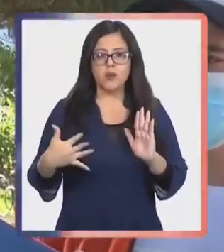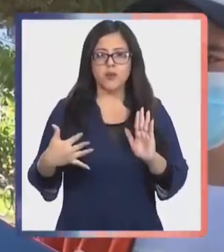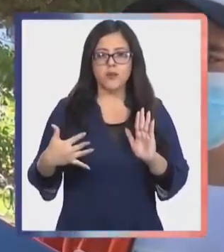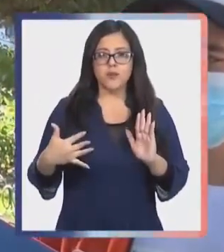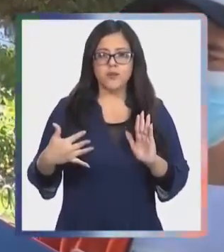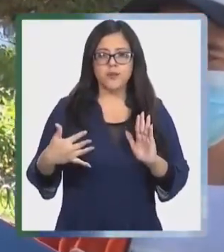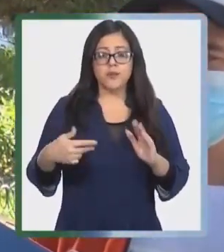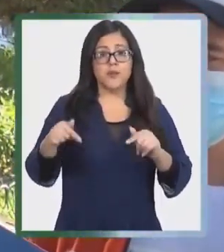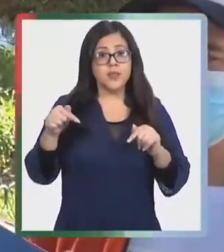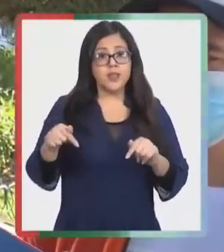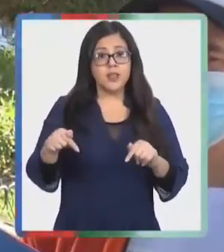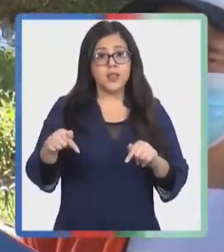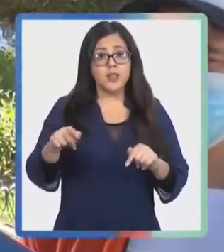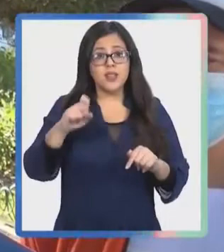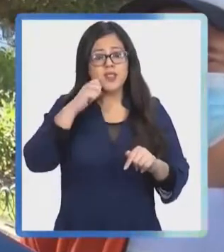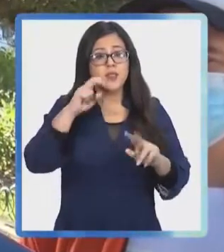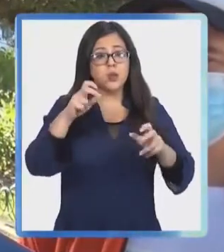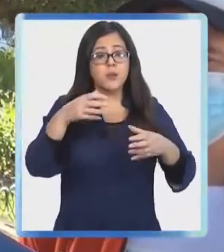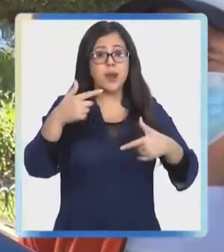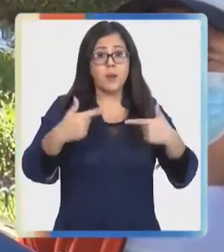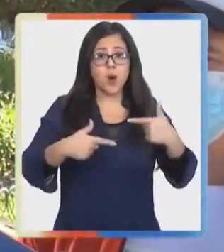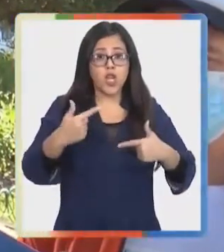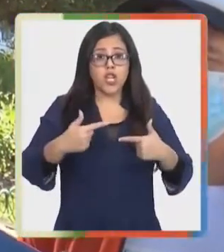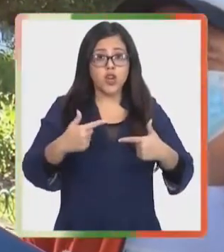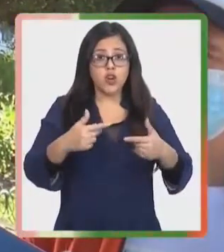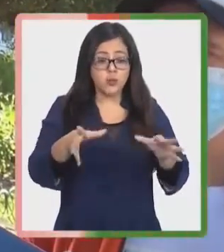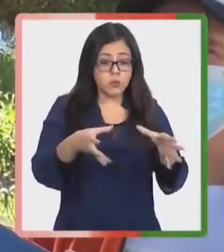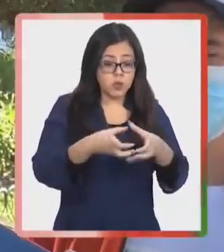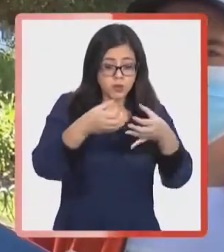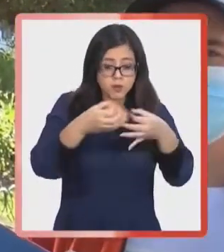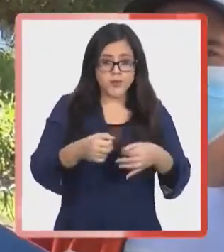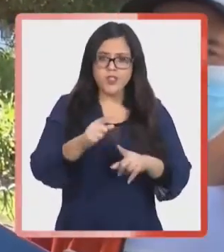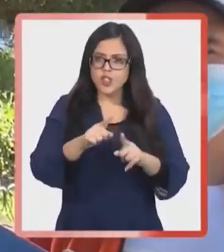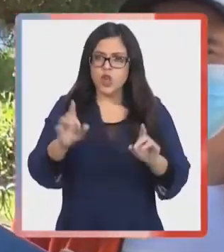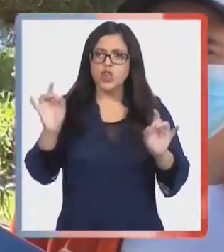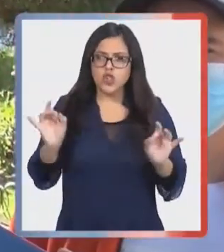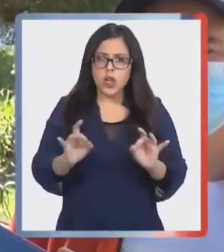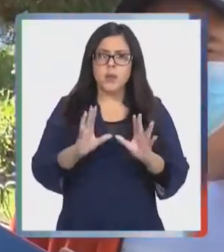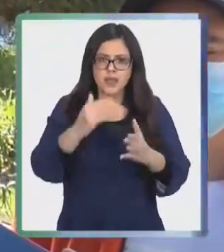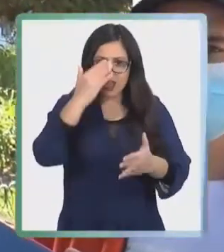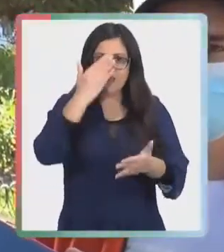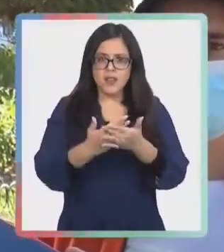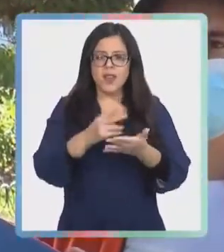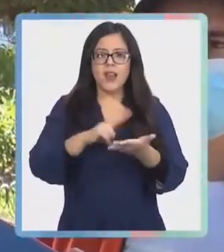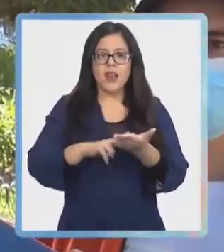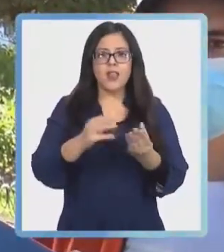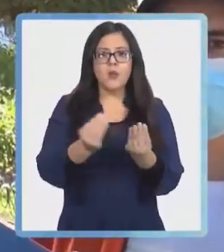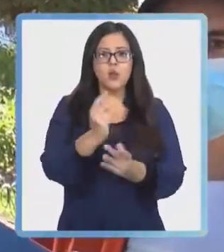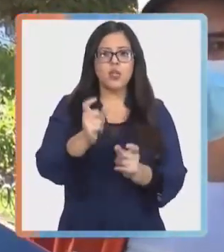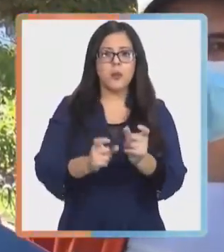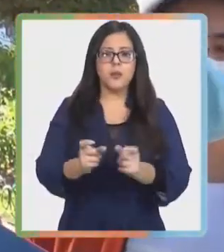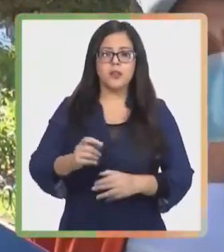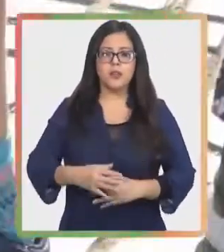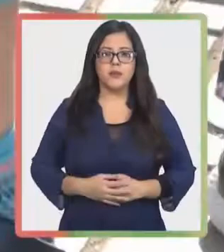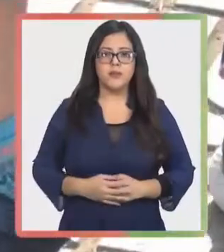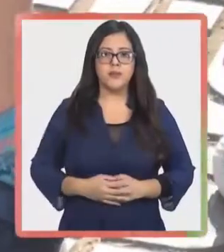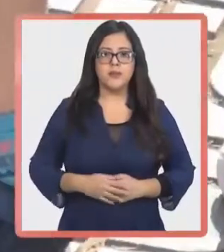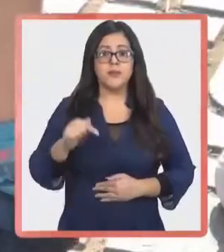es transversal y que no toma color político, sino que trata de atacar una realidad de muchas